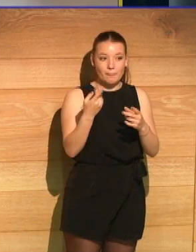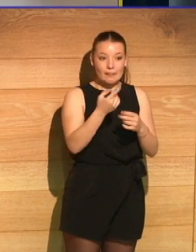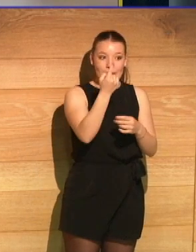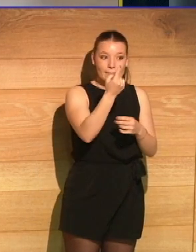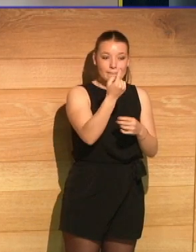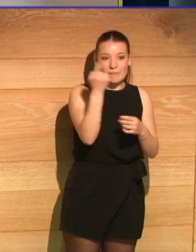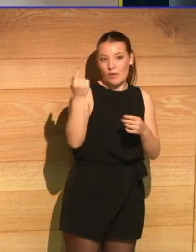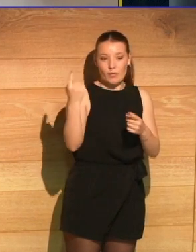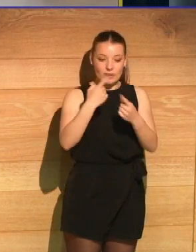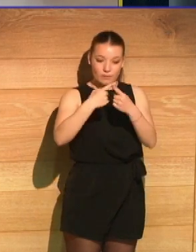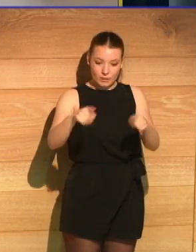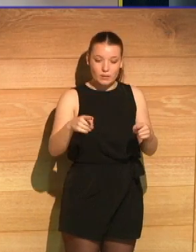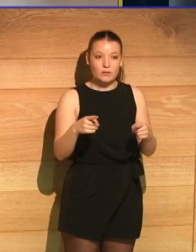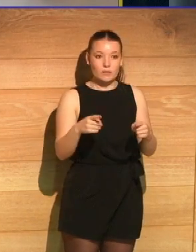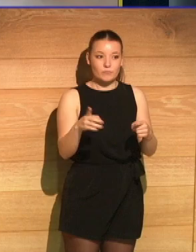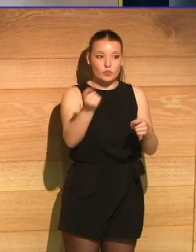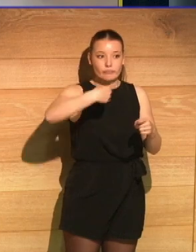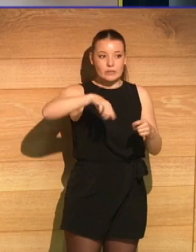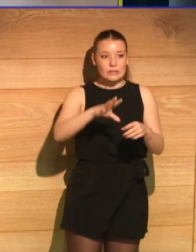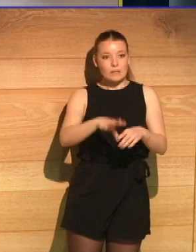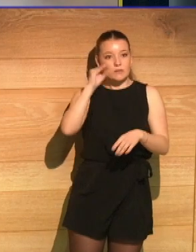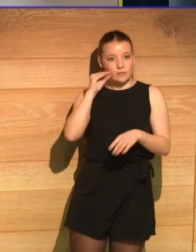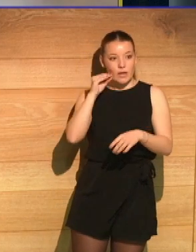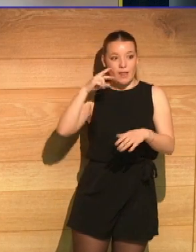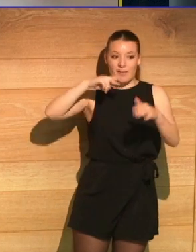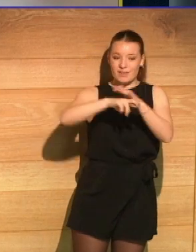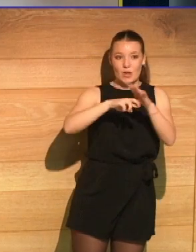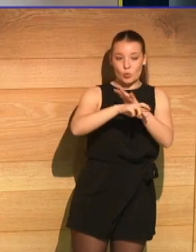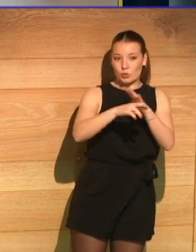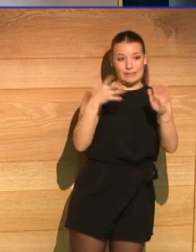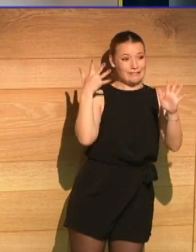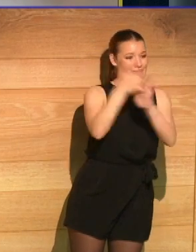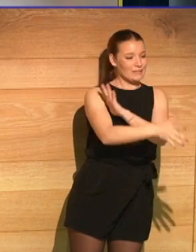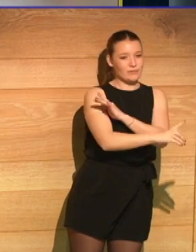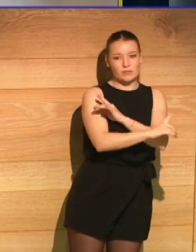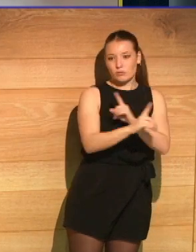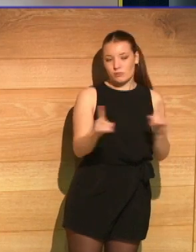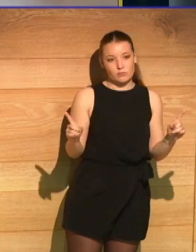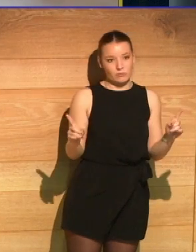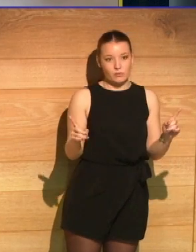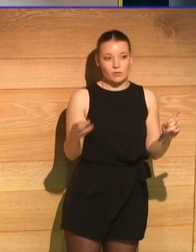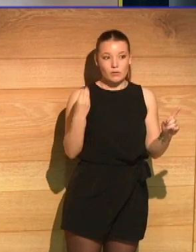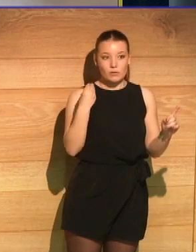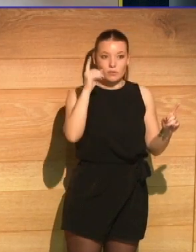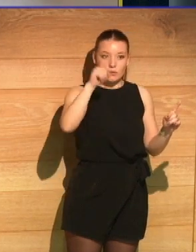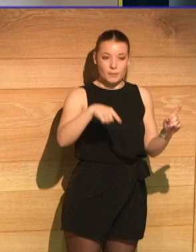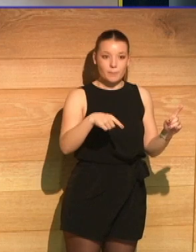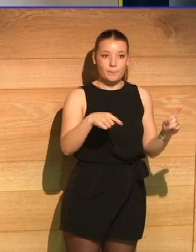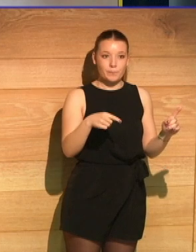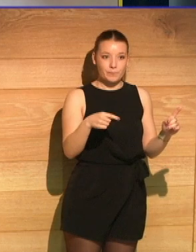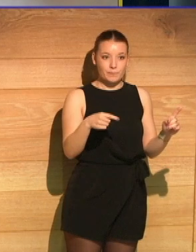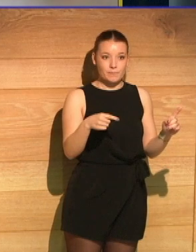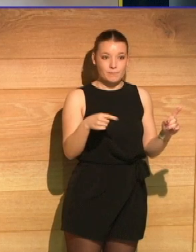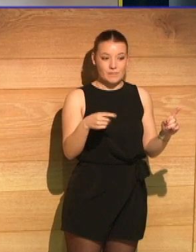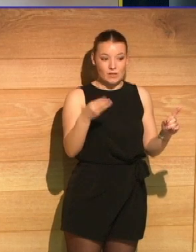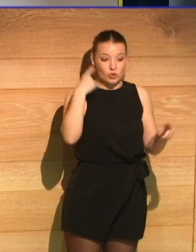comportamiento con el planeta, que es el entender que los recursos son inagotables cuando no lo son y que las externalidades pueden ser infinitas cuando